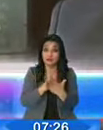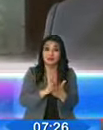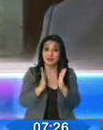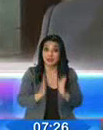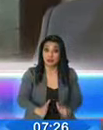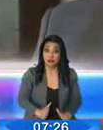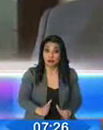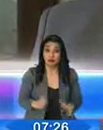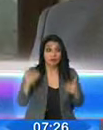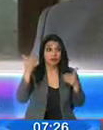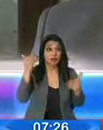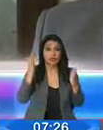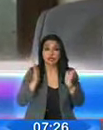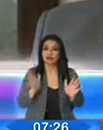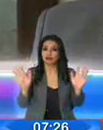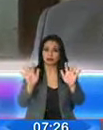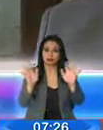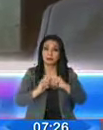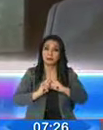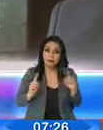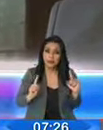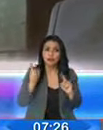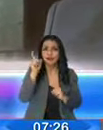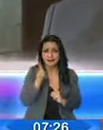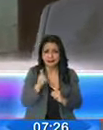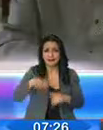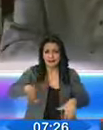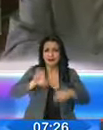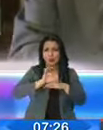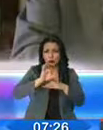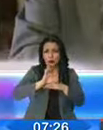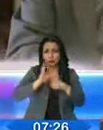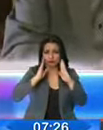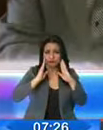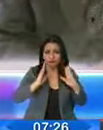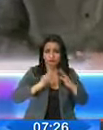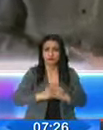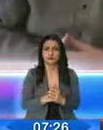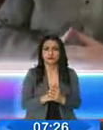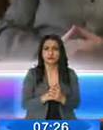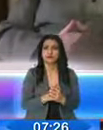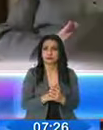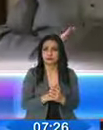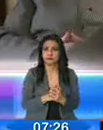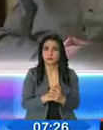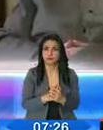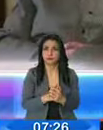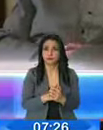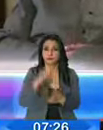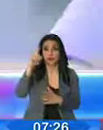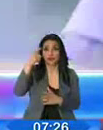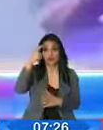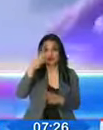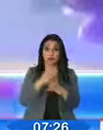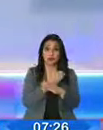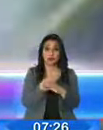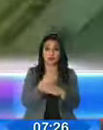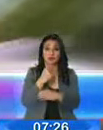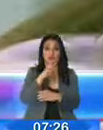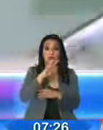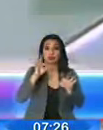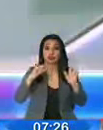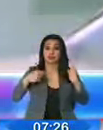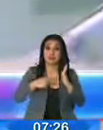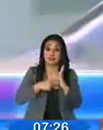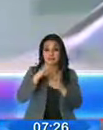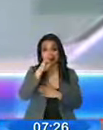todos los políticos, pero sí a las necesidades del país. De acuerdo a cifras presentadas por el régimen, los 28.967 millones